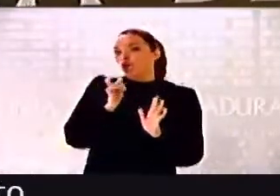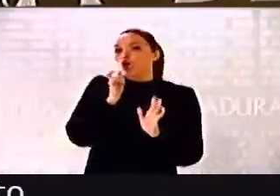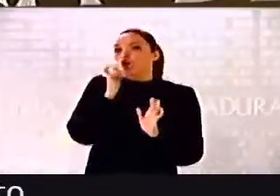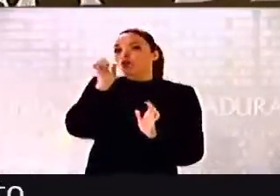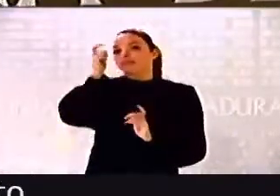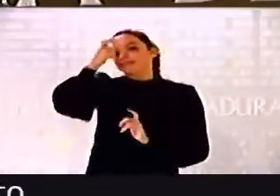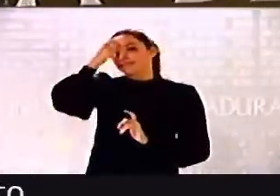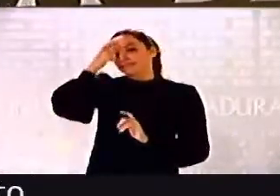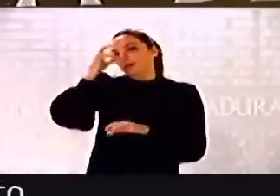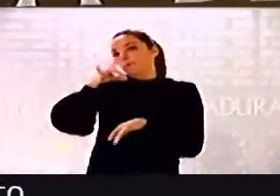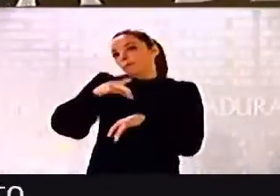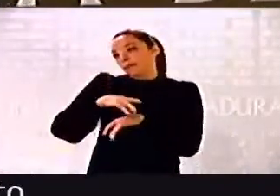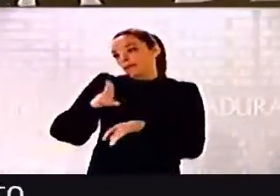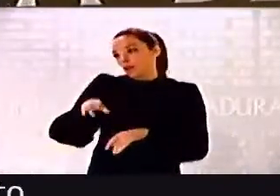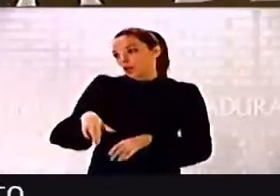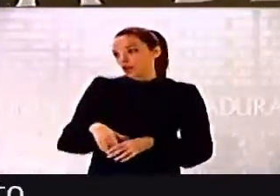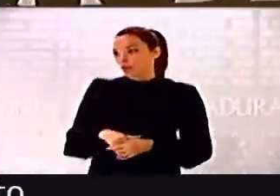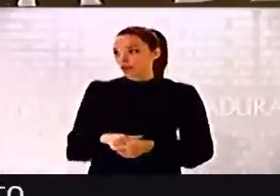bueno, eso